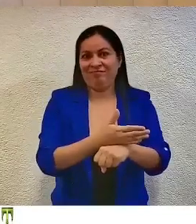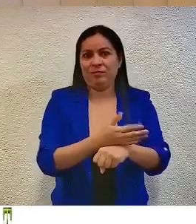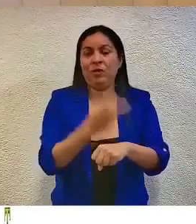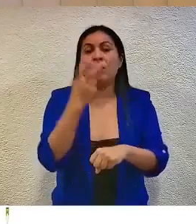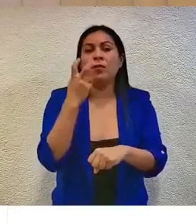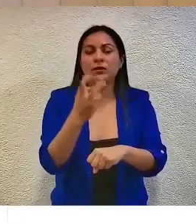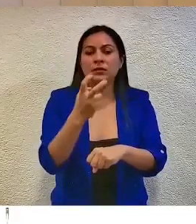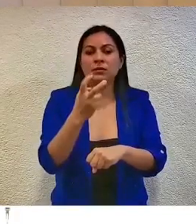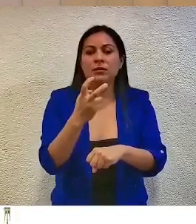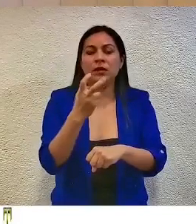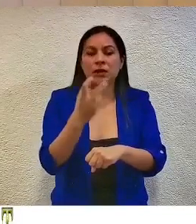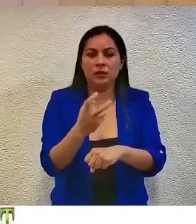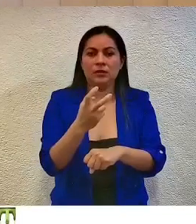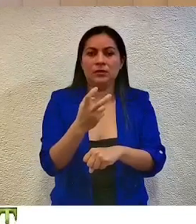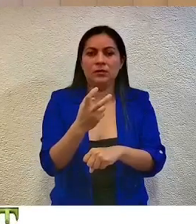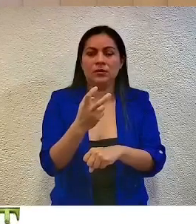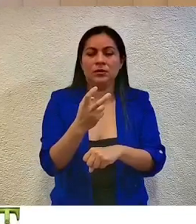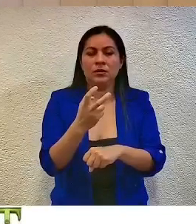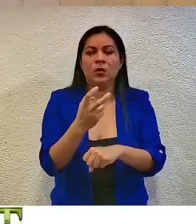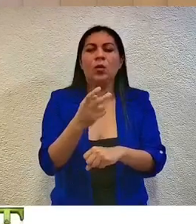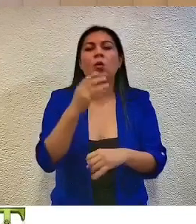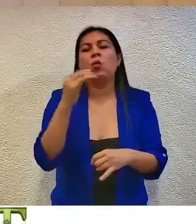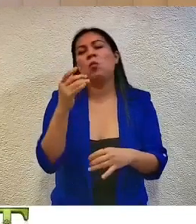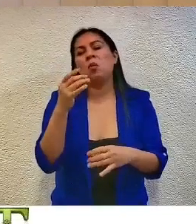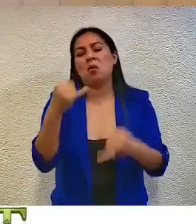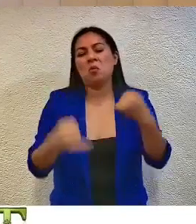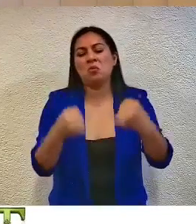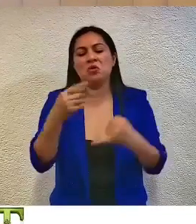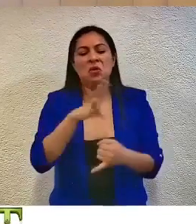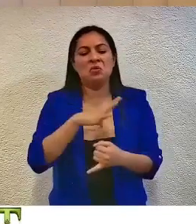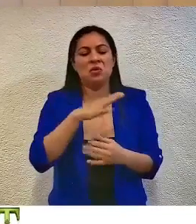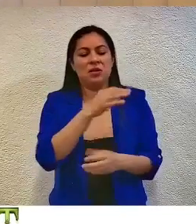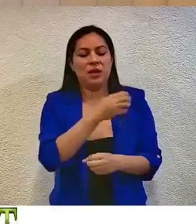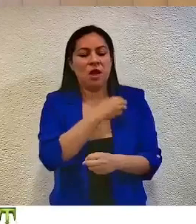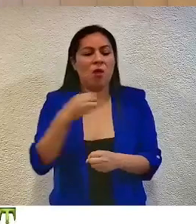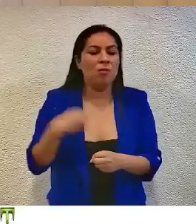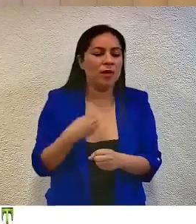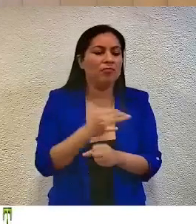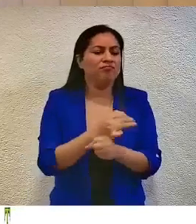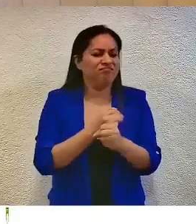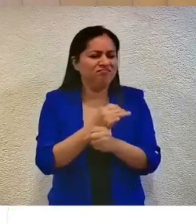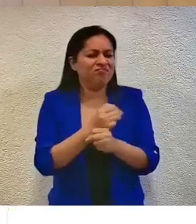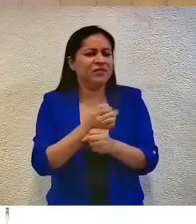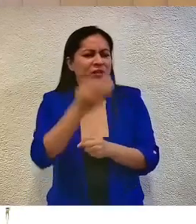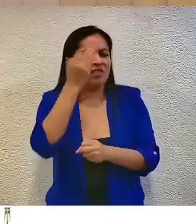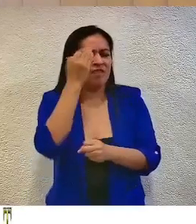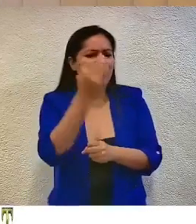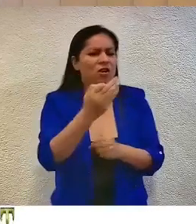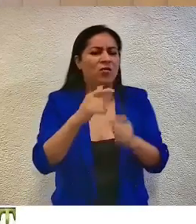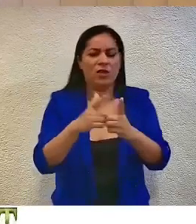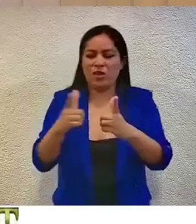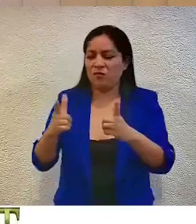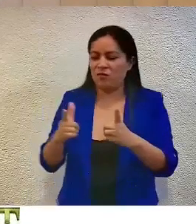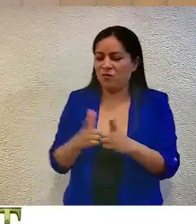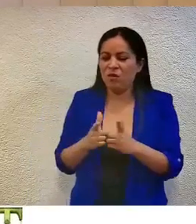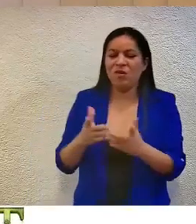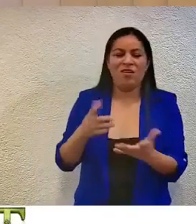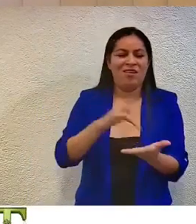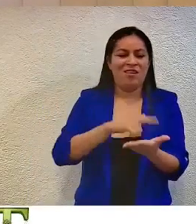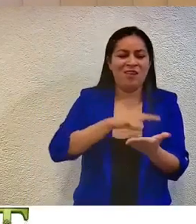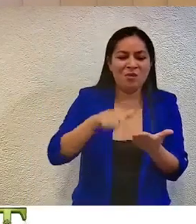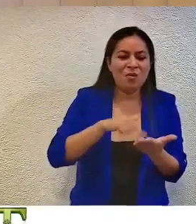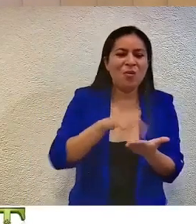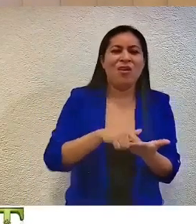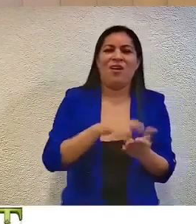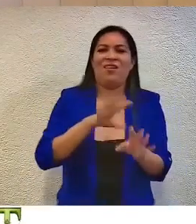es hasta entonces cuando el juzgador tiene la obligación de examinar las circunstancias de tiempo, modo y lugar, a fin de determinar